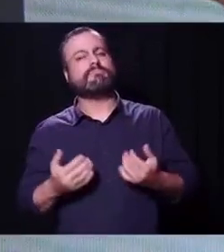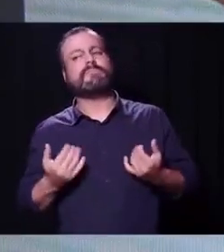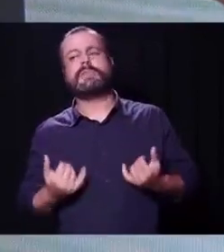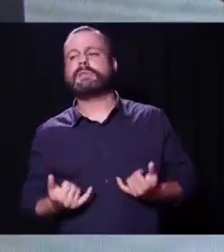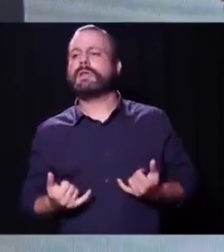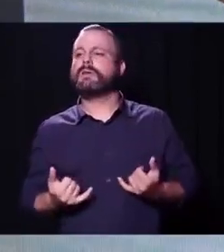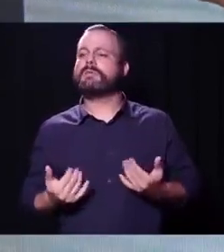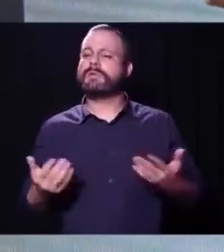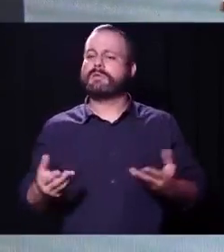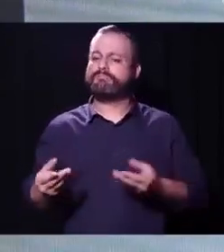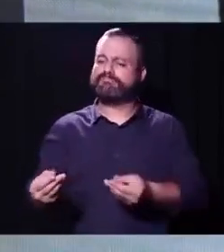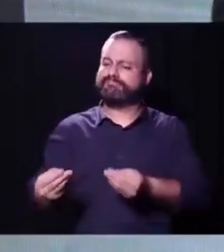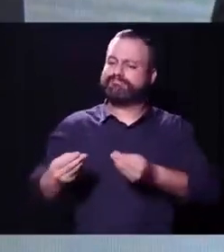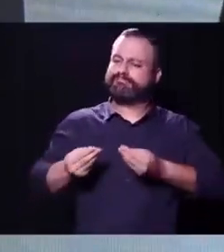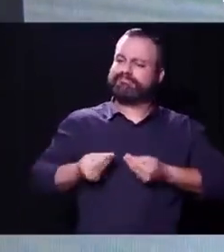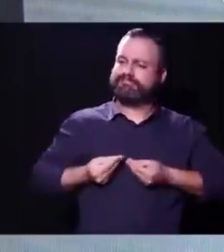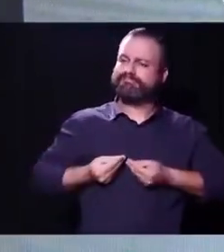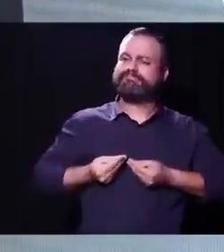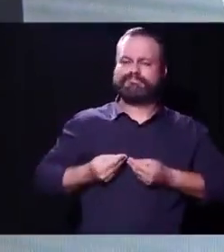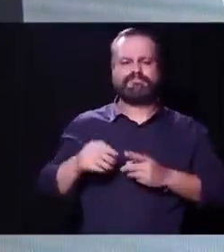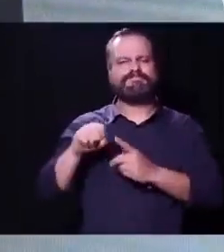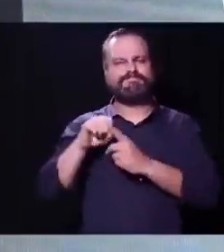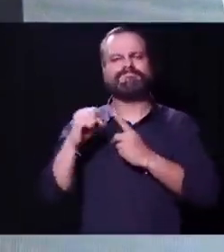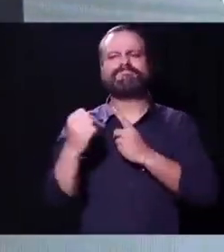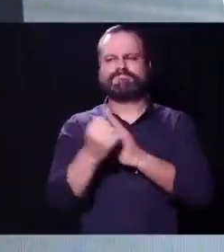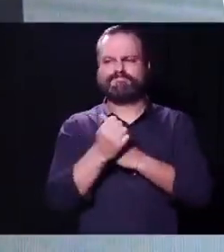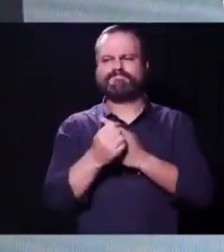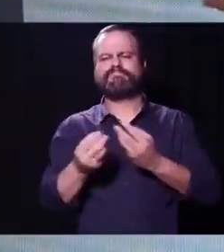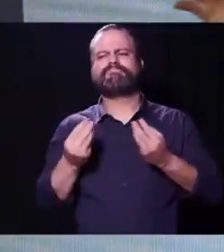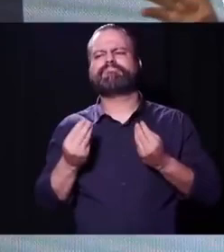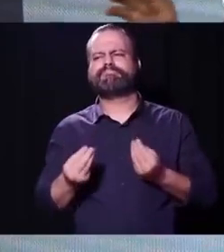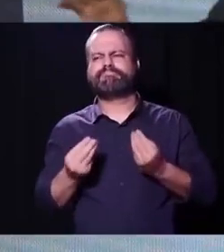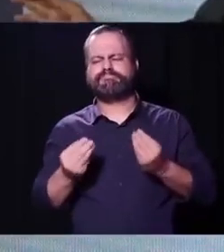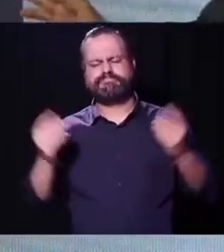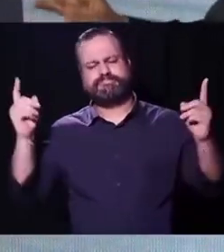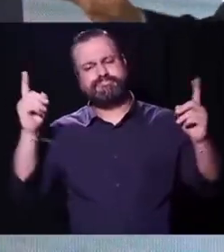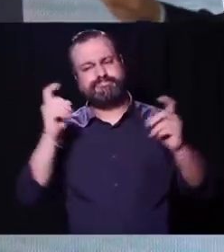recibiendo va a ser una situación bastante complicada.